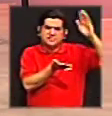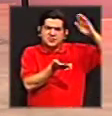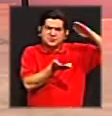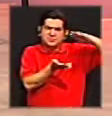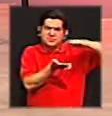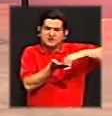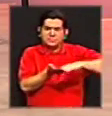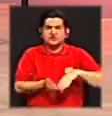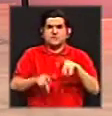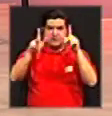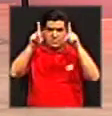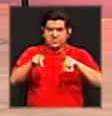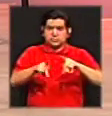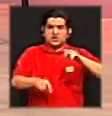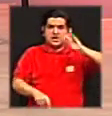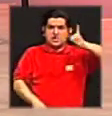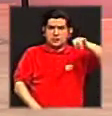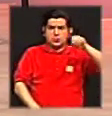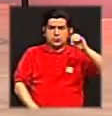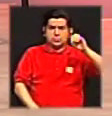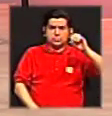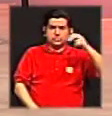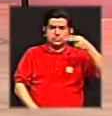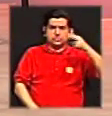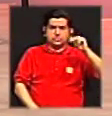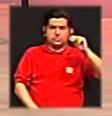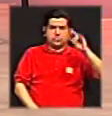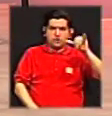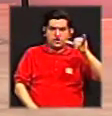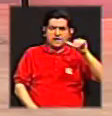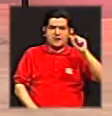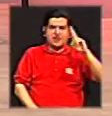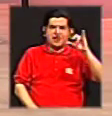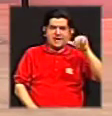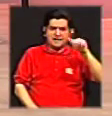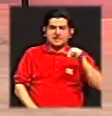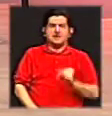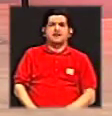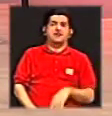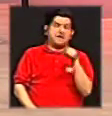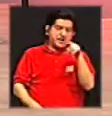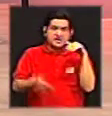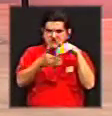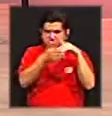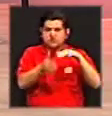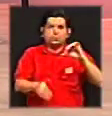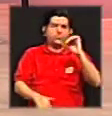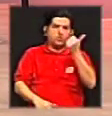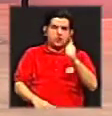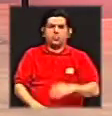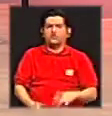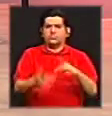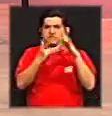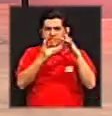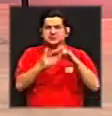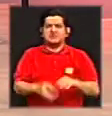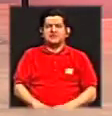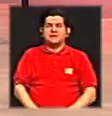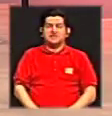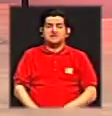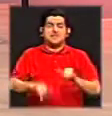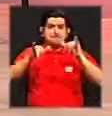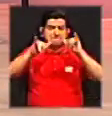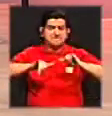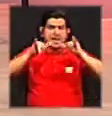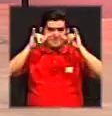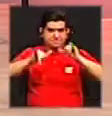de alguien como Johnny Araya, que había sido muy consistente, digamos, en esos estudios y en otros, pero especialmente en los del CIEP, se había mantenido